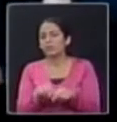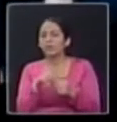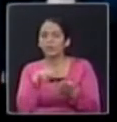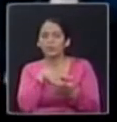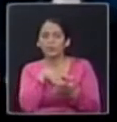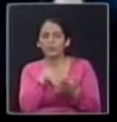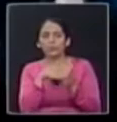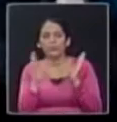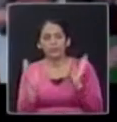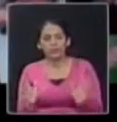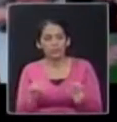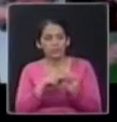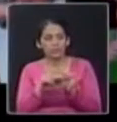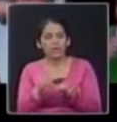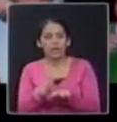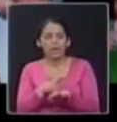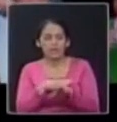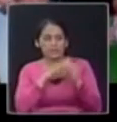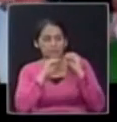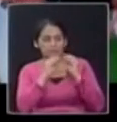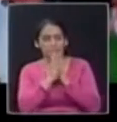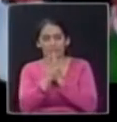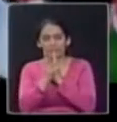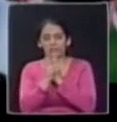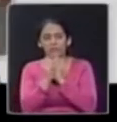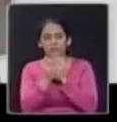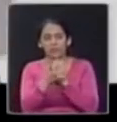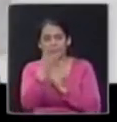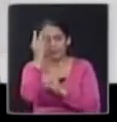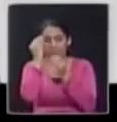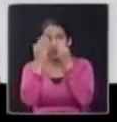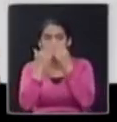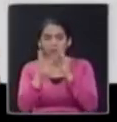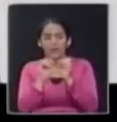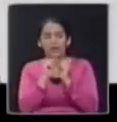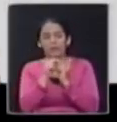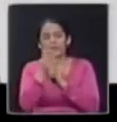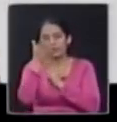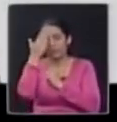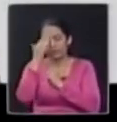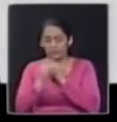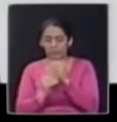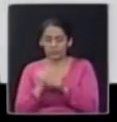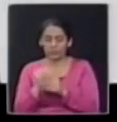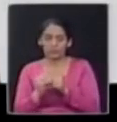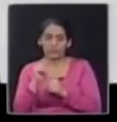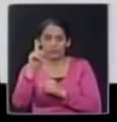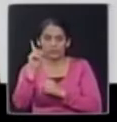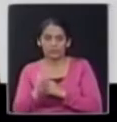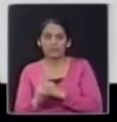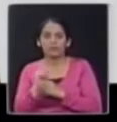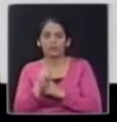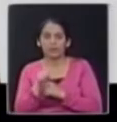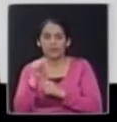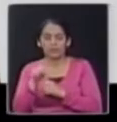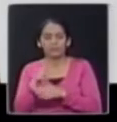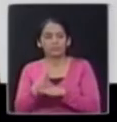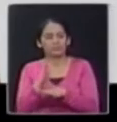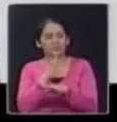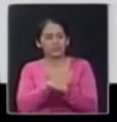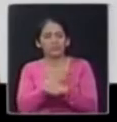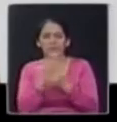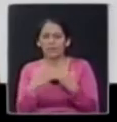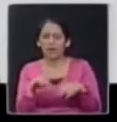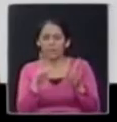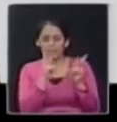y que guardan una estandarización en cuanto a los procedimientos que se van a ejecutar y que se han ya